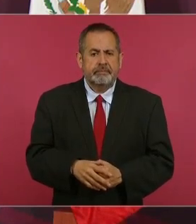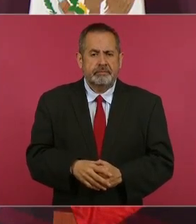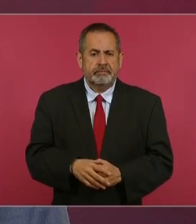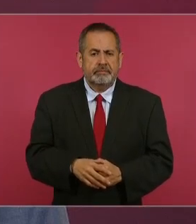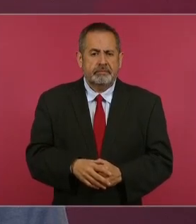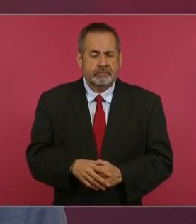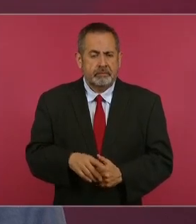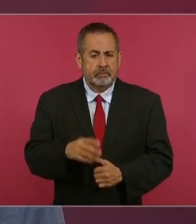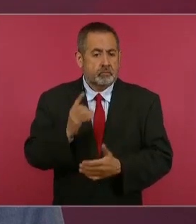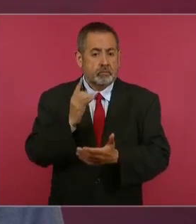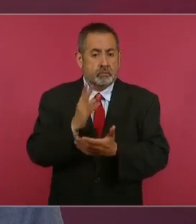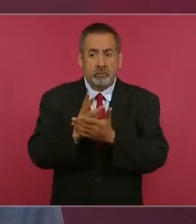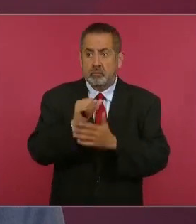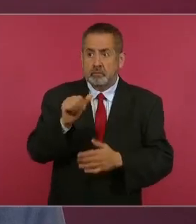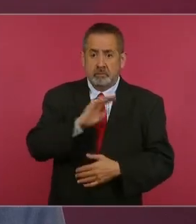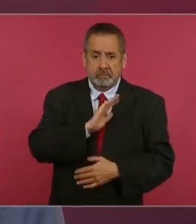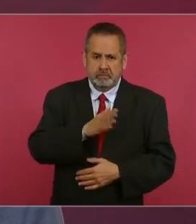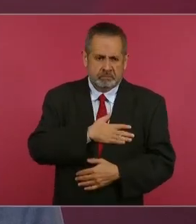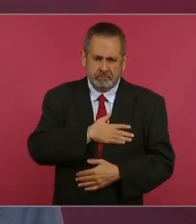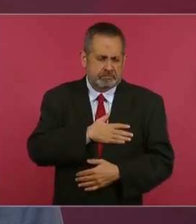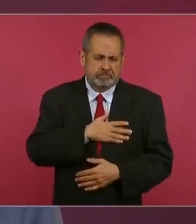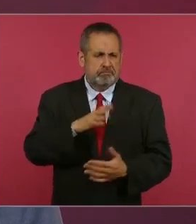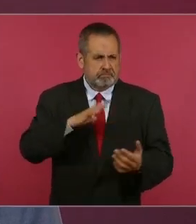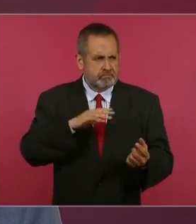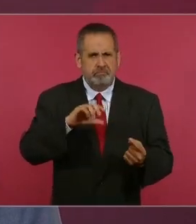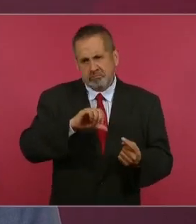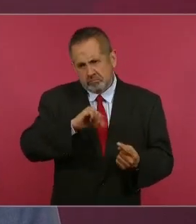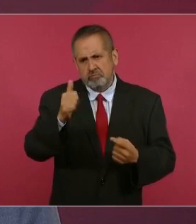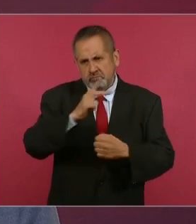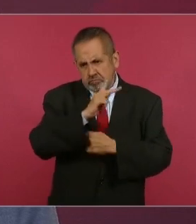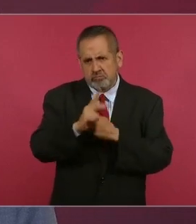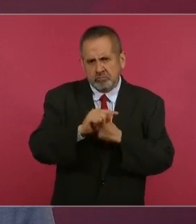en ese entonces a los españoles